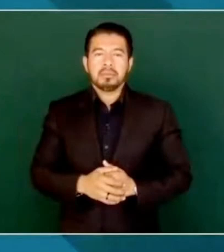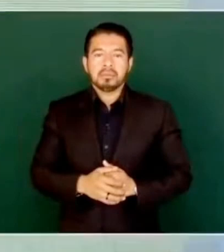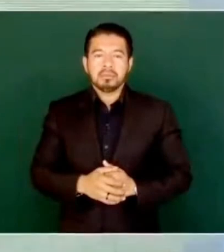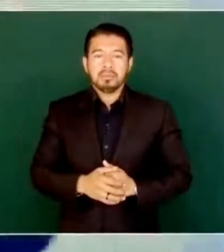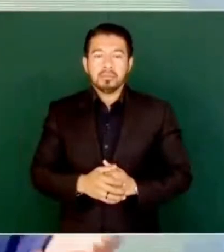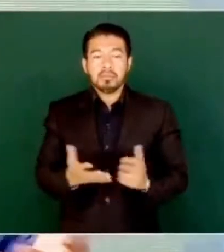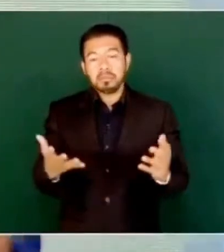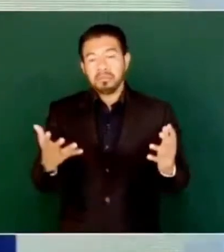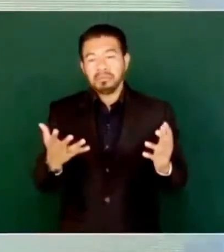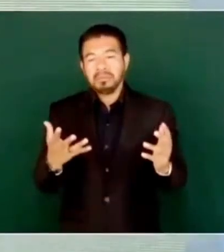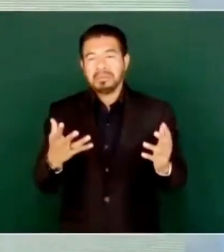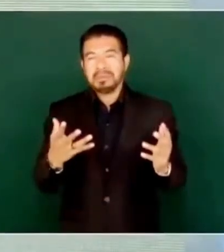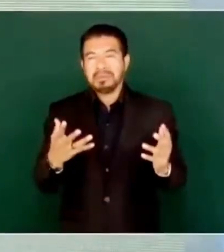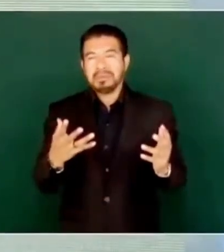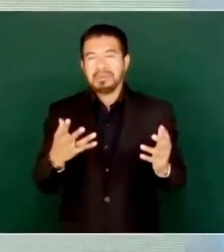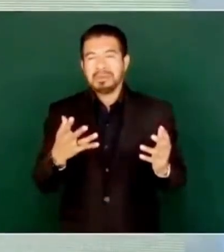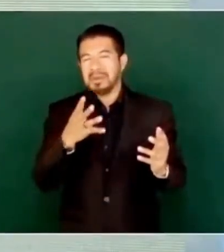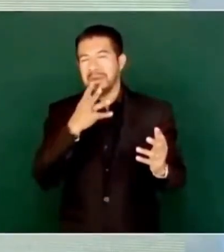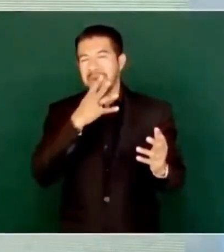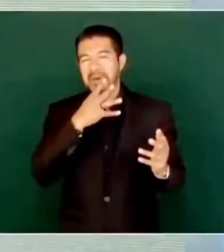no participen